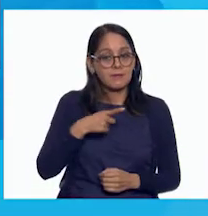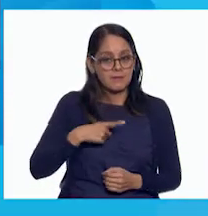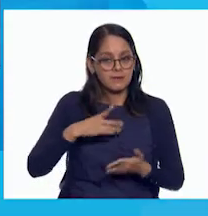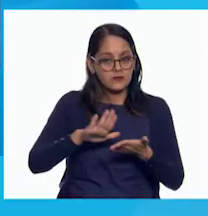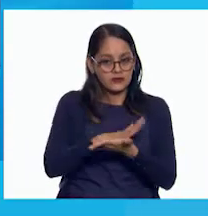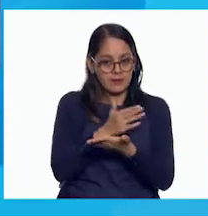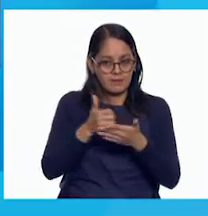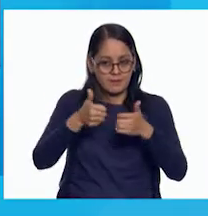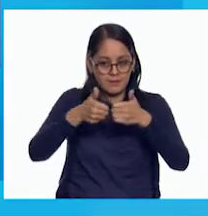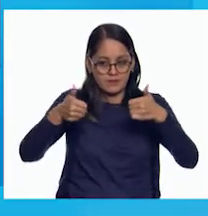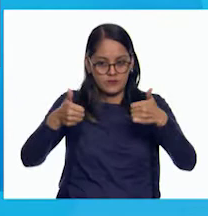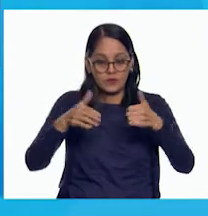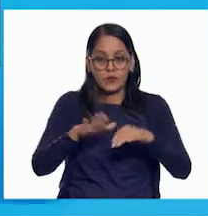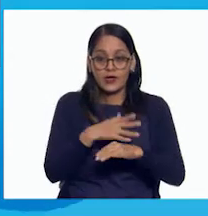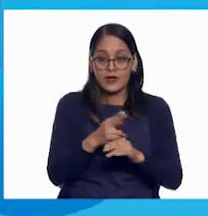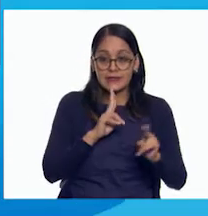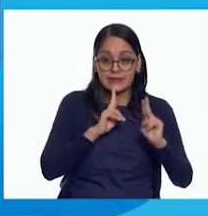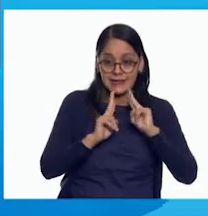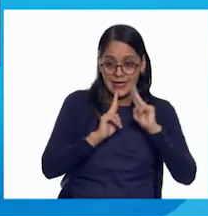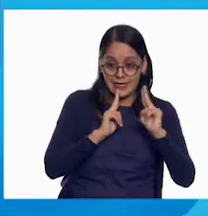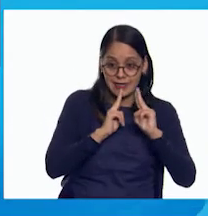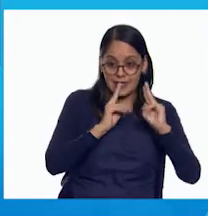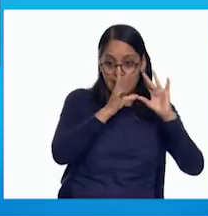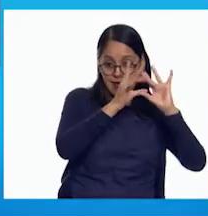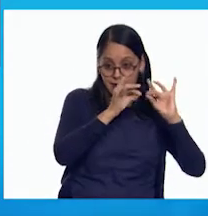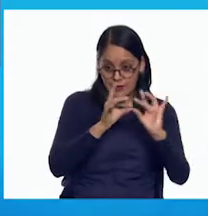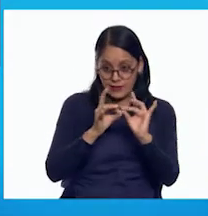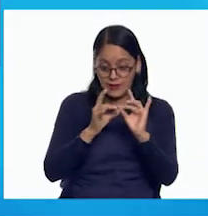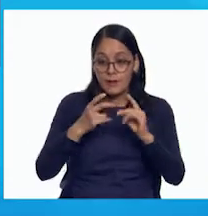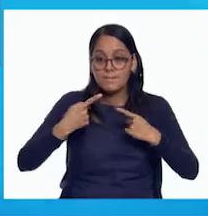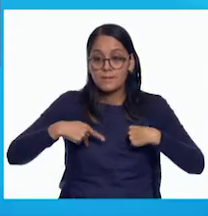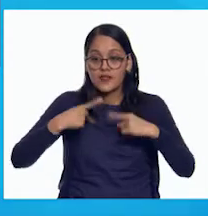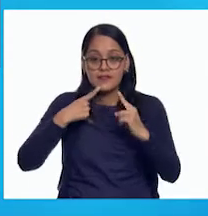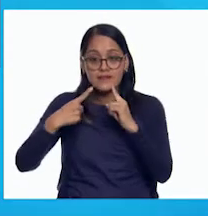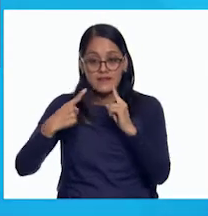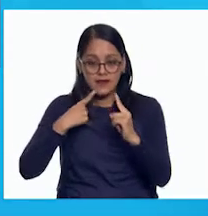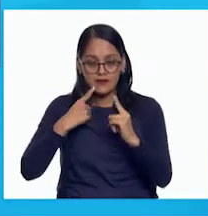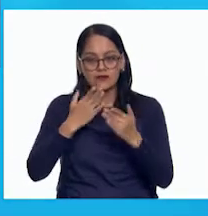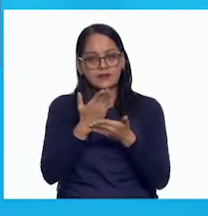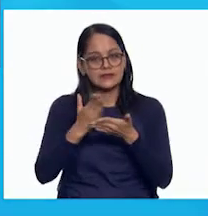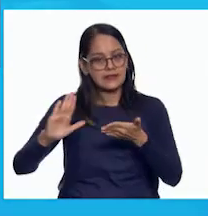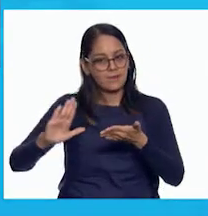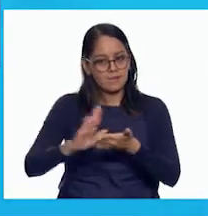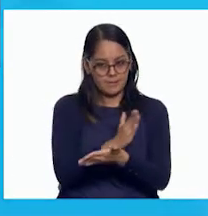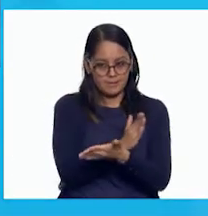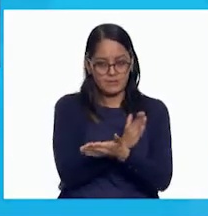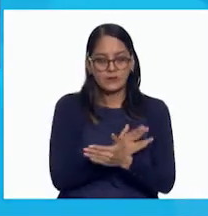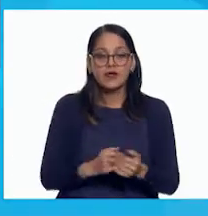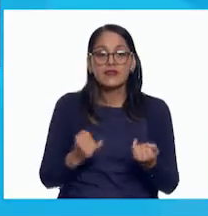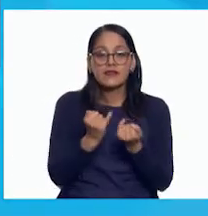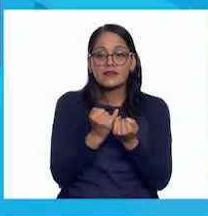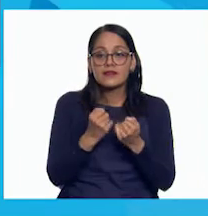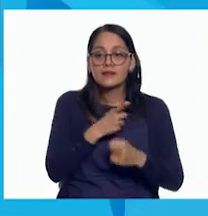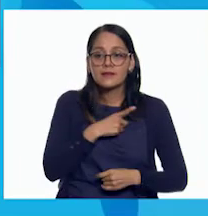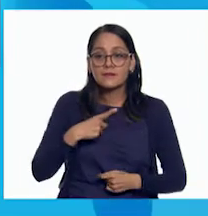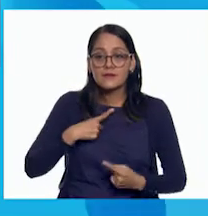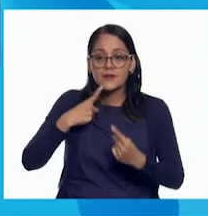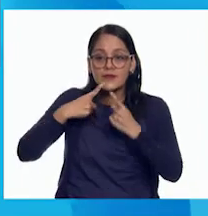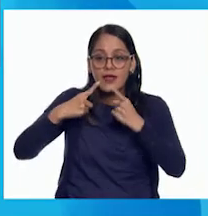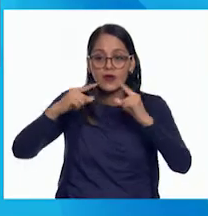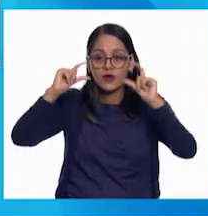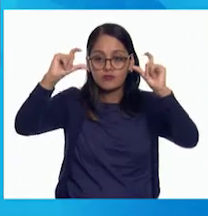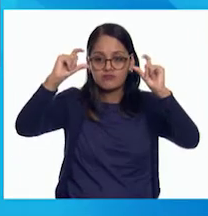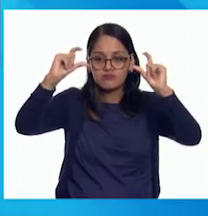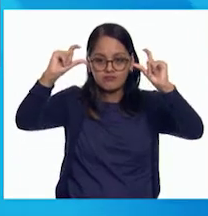dice el que narra el cuento de lo que dicen los personajes. Hay que ponerlo en renglones